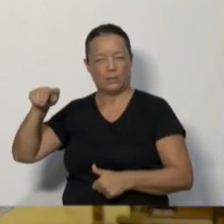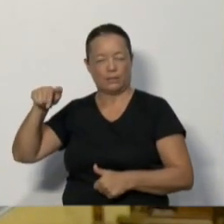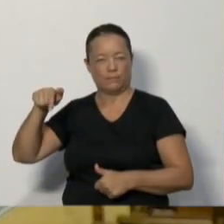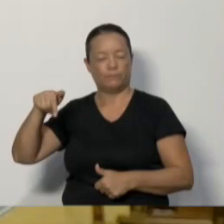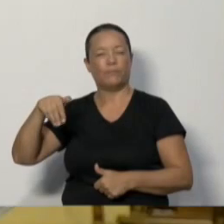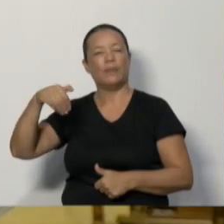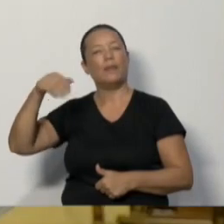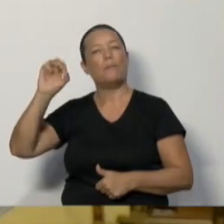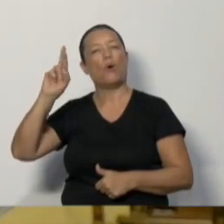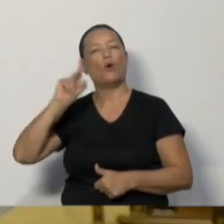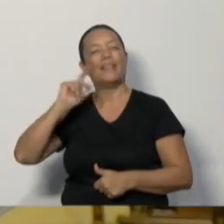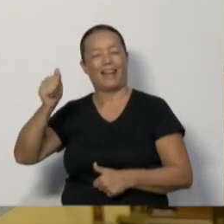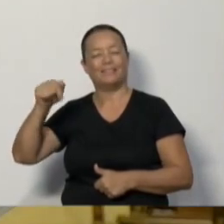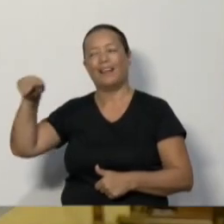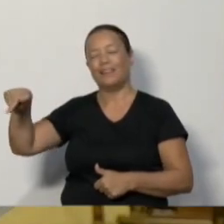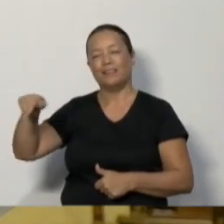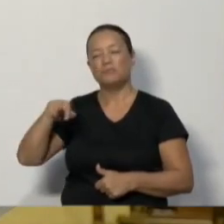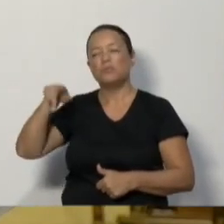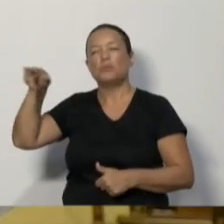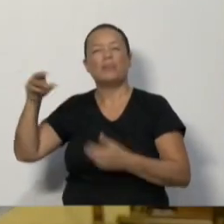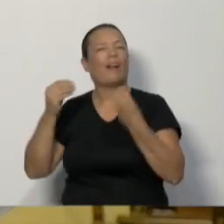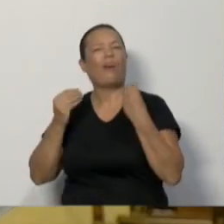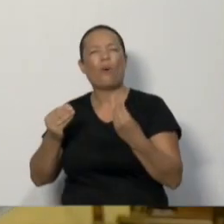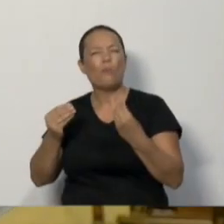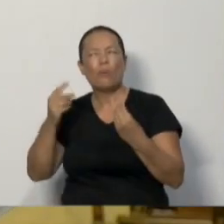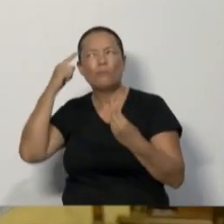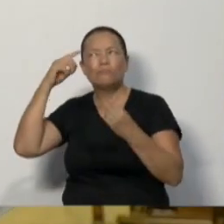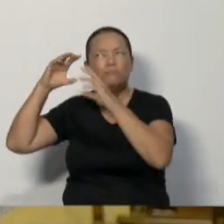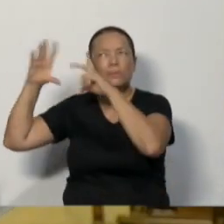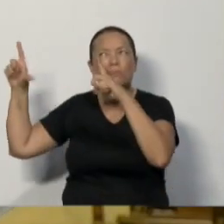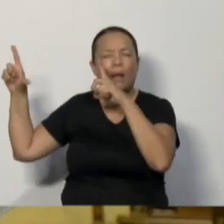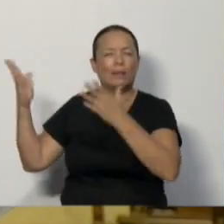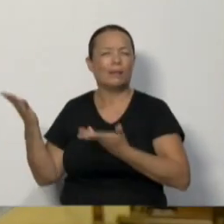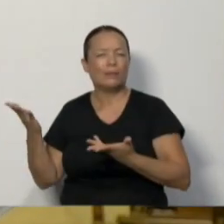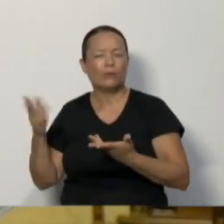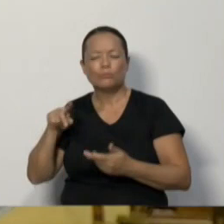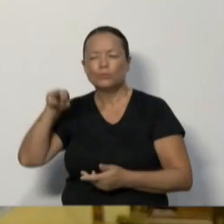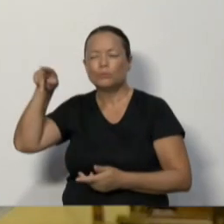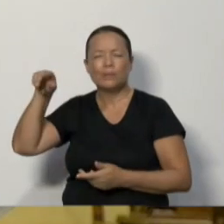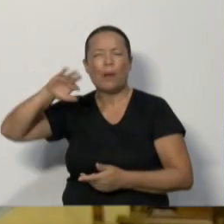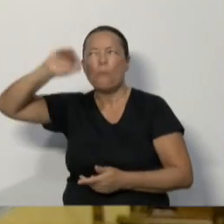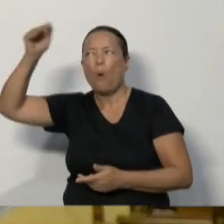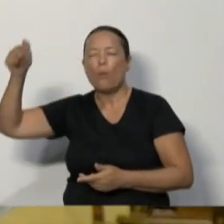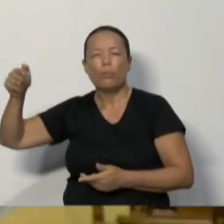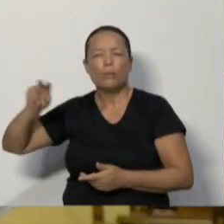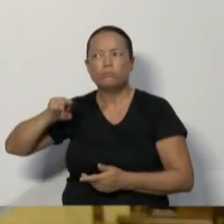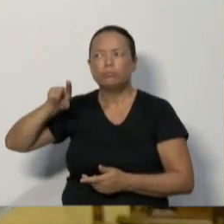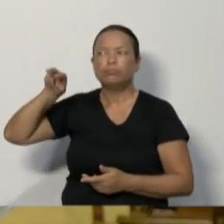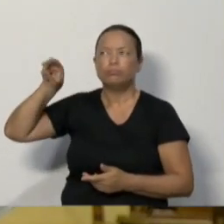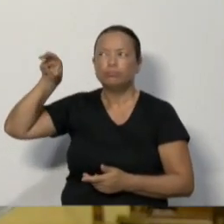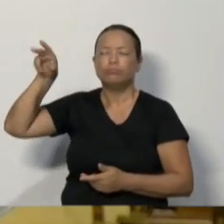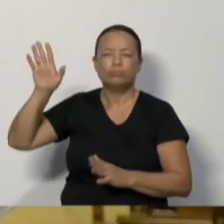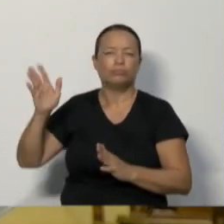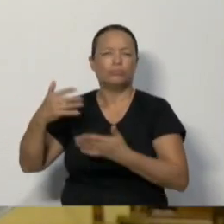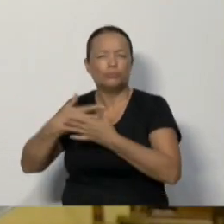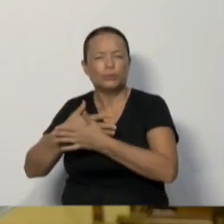Y me quiero imaginar cómo habrá sido esa subida. La subida a un monte elevado seguramente